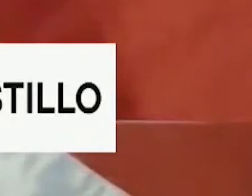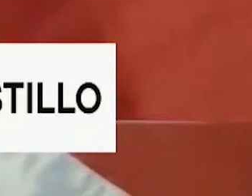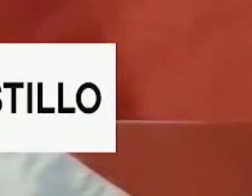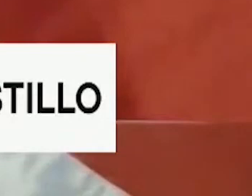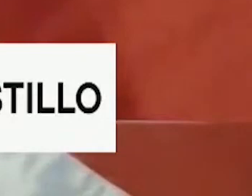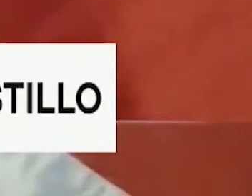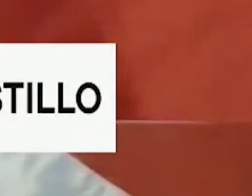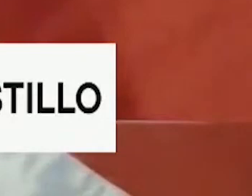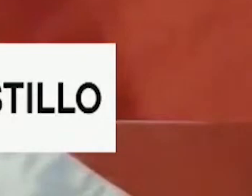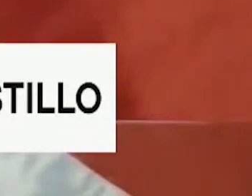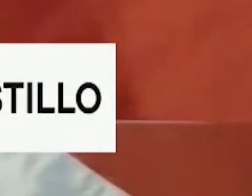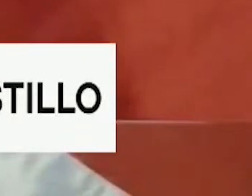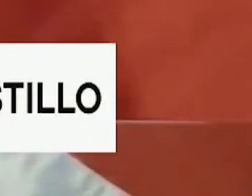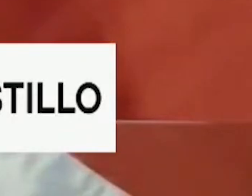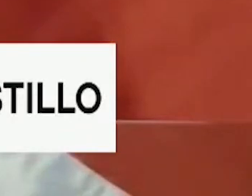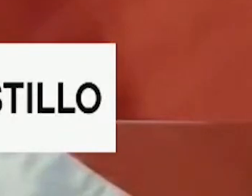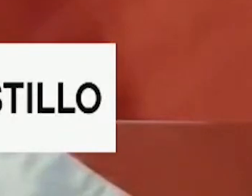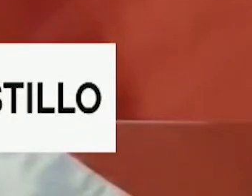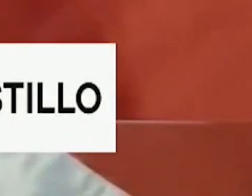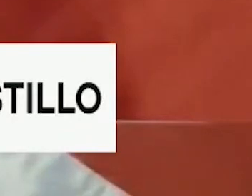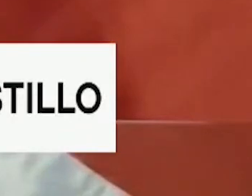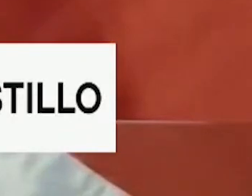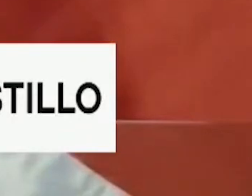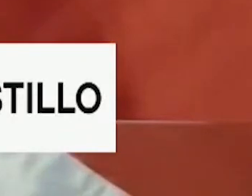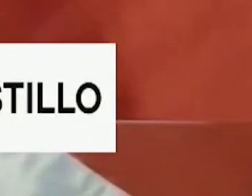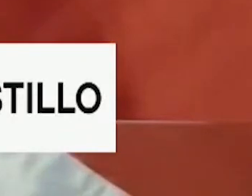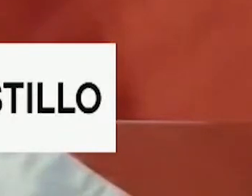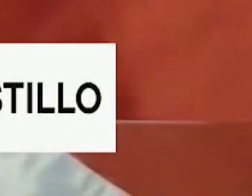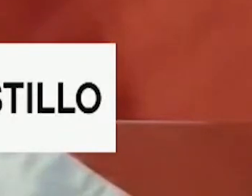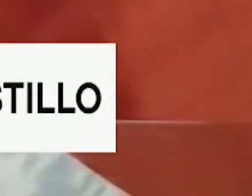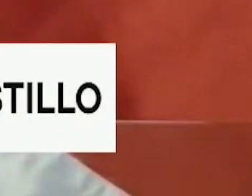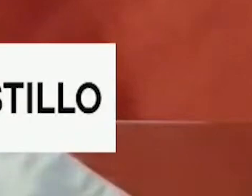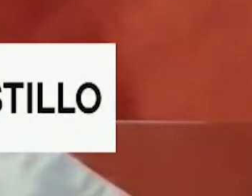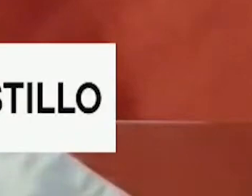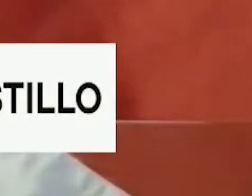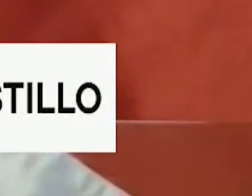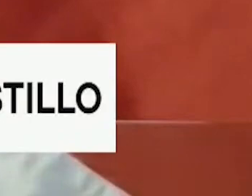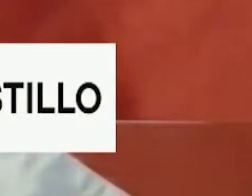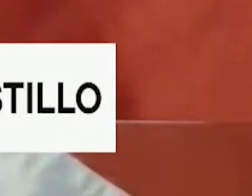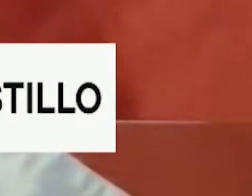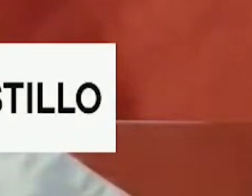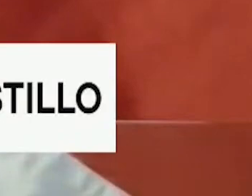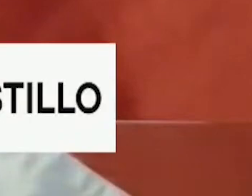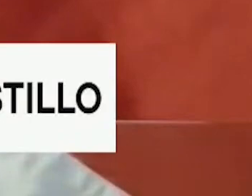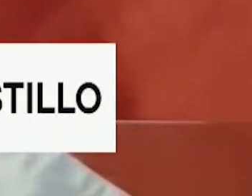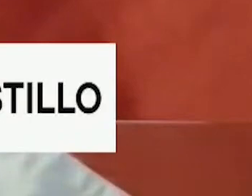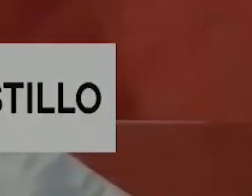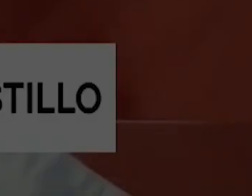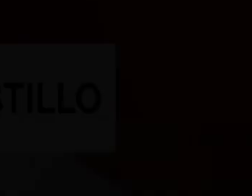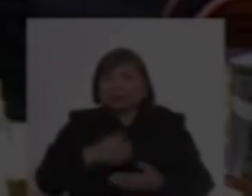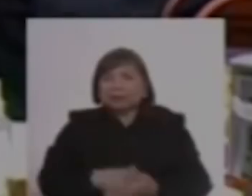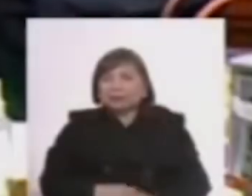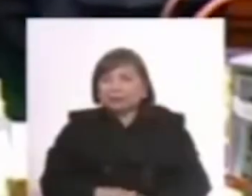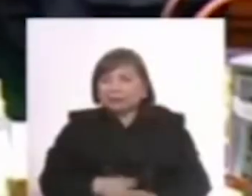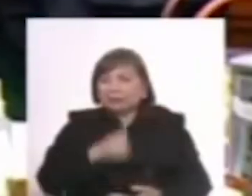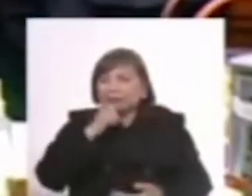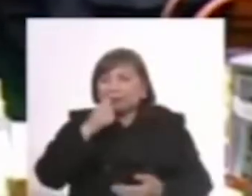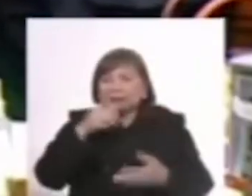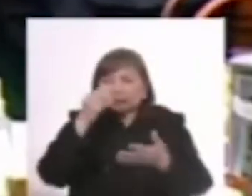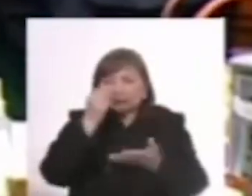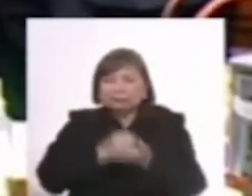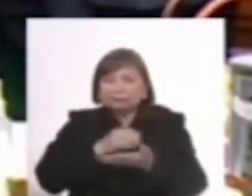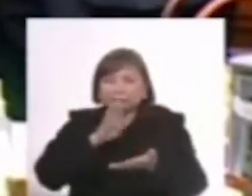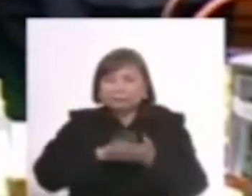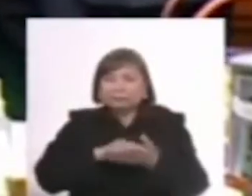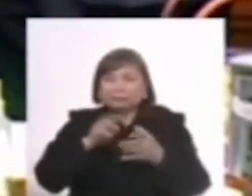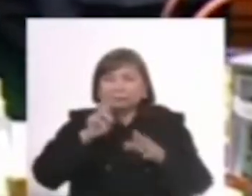disolver temporalmente el Congreso de la República e instaurar un gobierno de emergencia excepcional. Ha sido